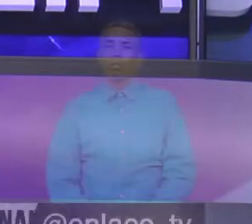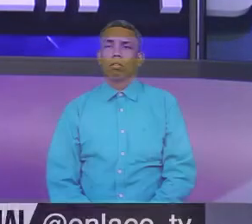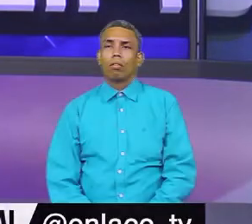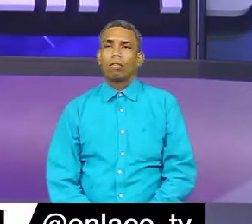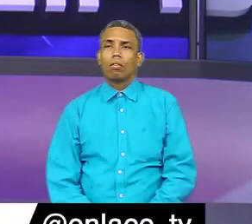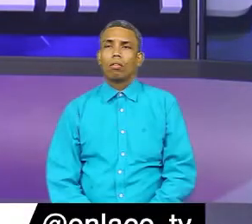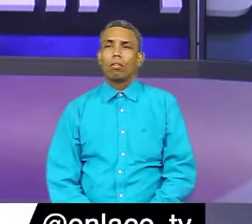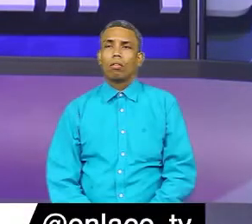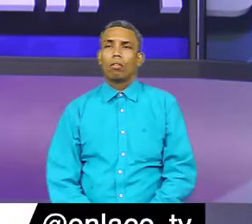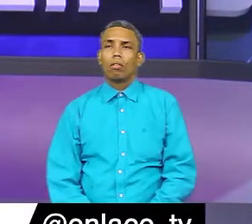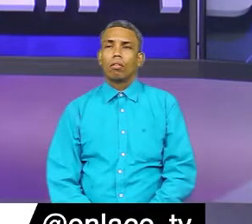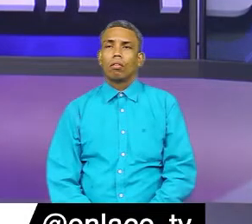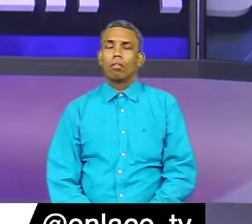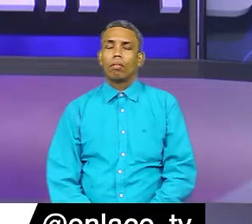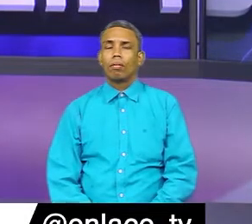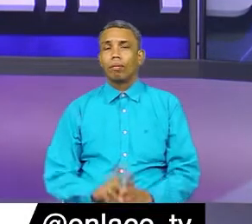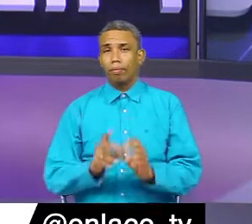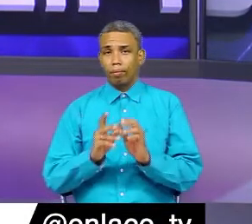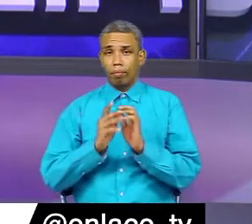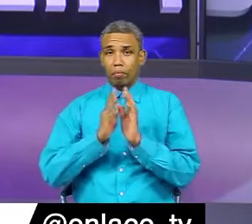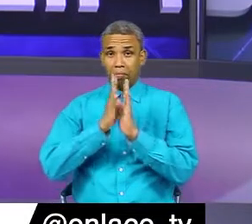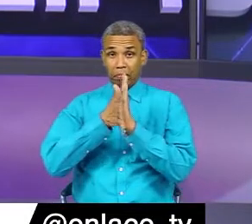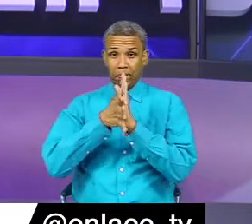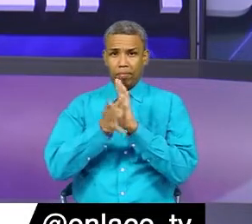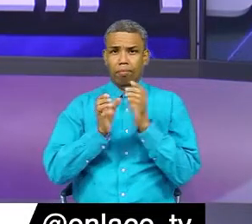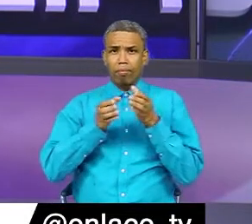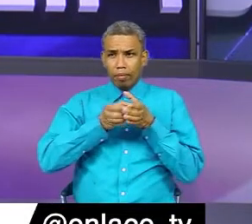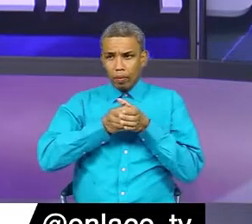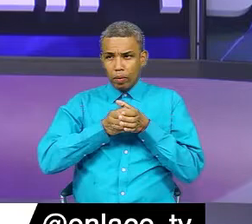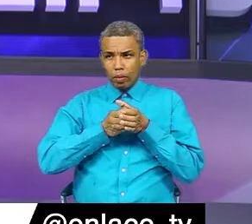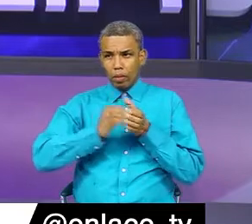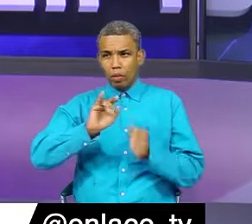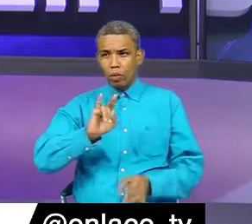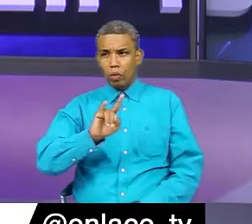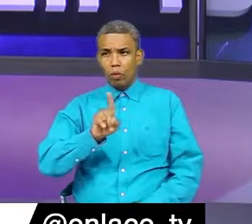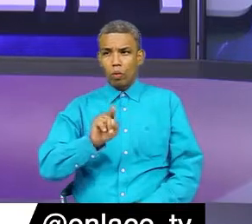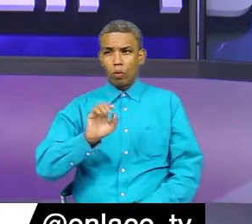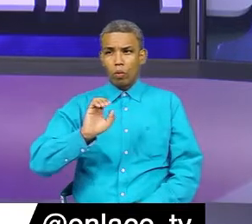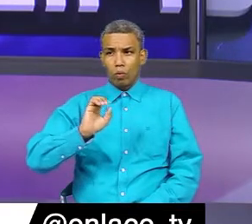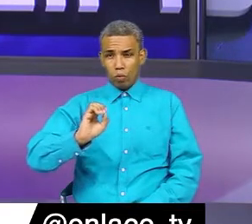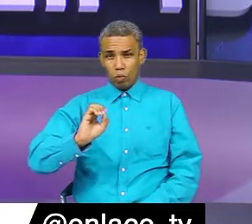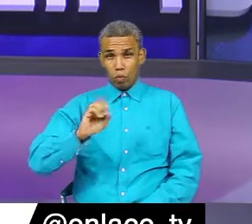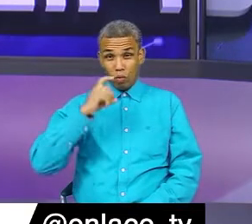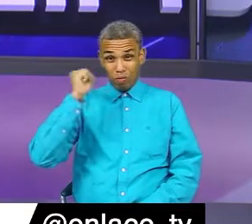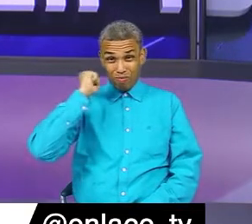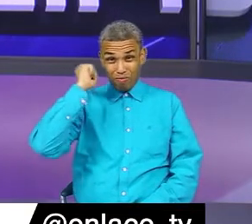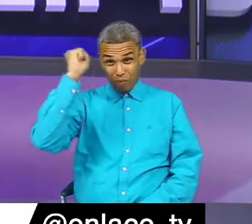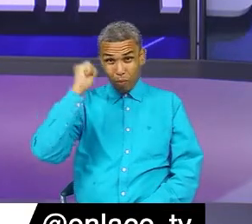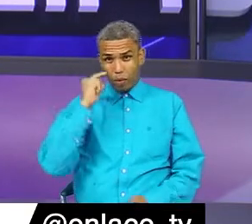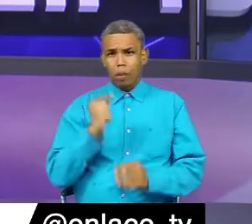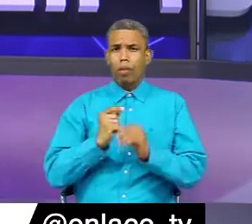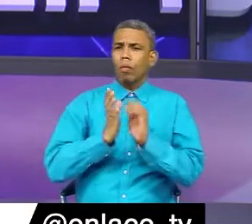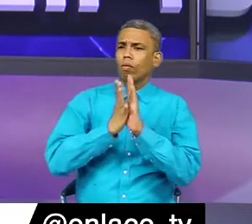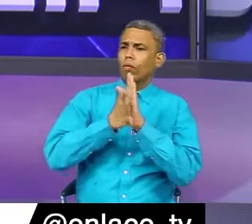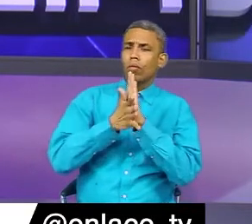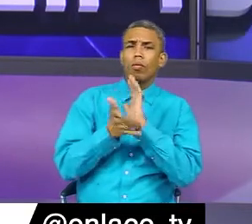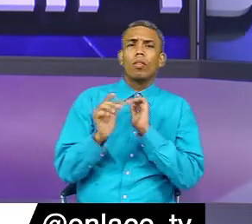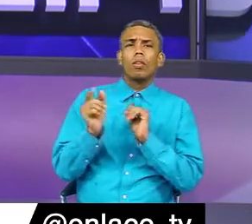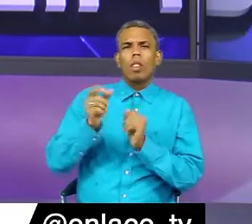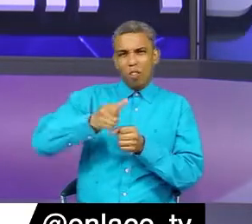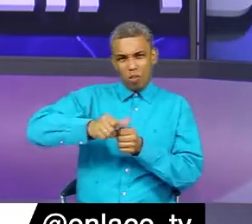Iniciamos con la información. La Unión Sindical Obrera Uso denuncia un caso de intimidación en contra de un trabajador al servicio de la industria del petróleo en la